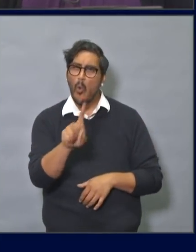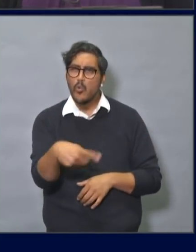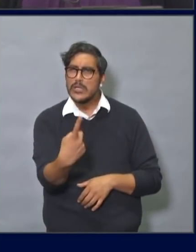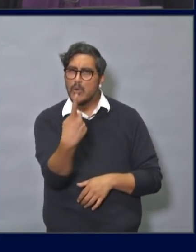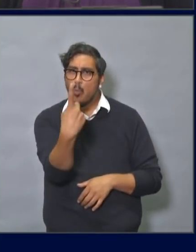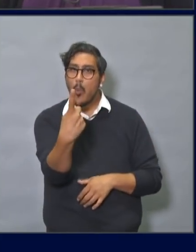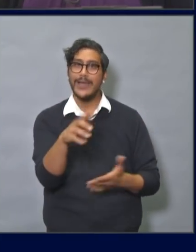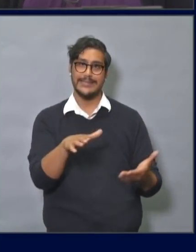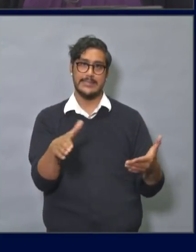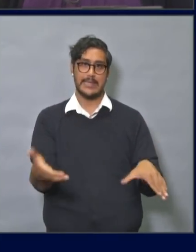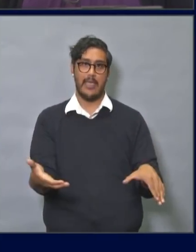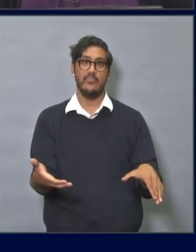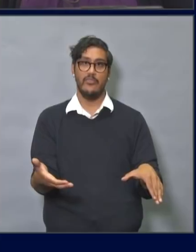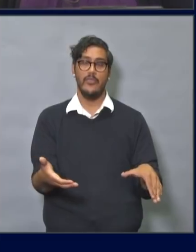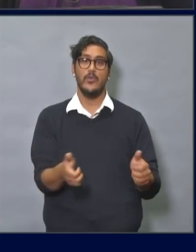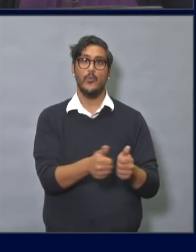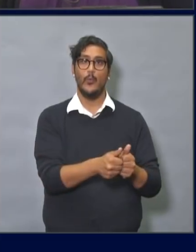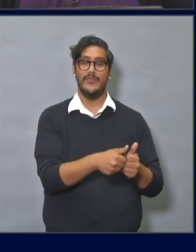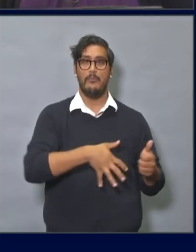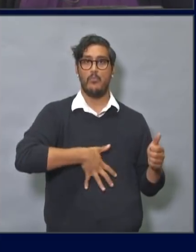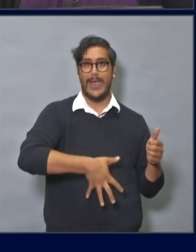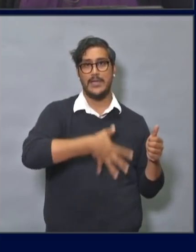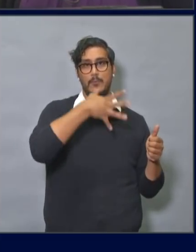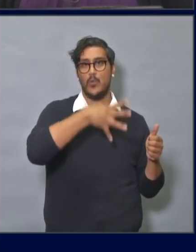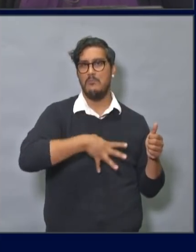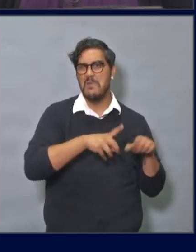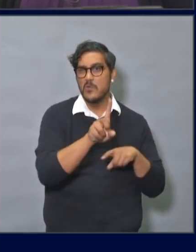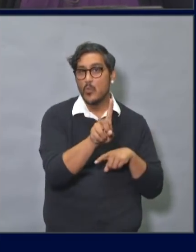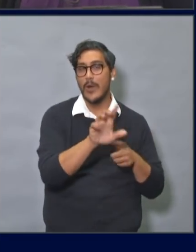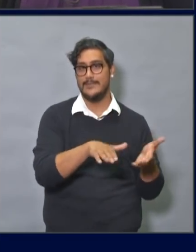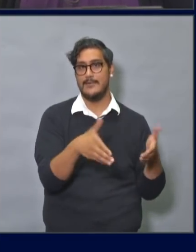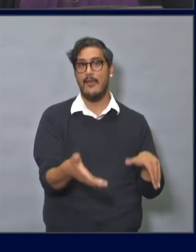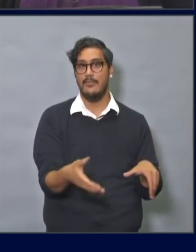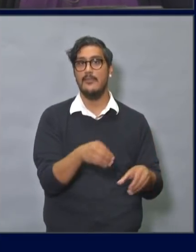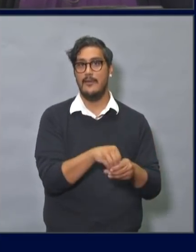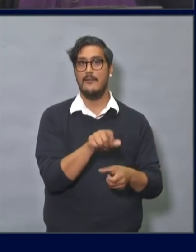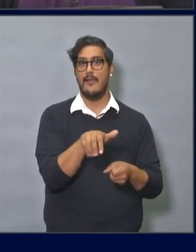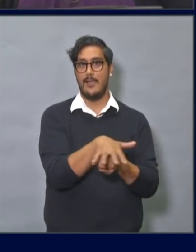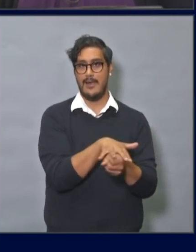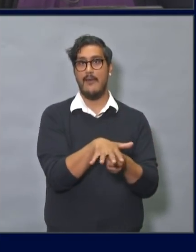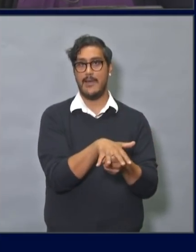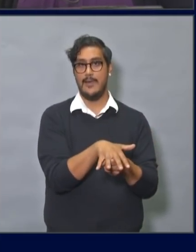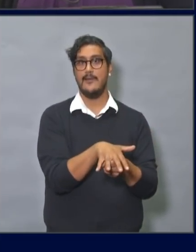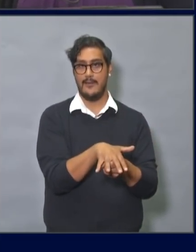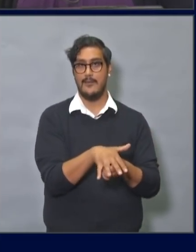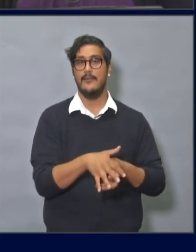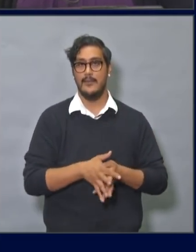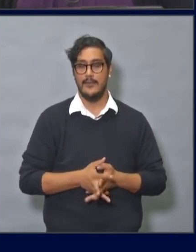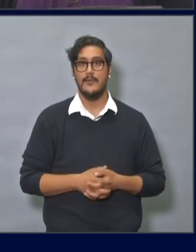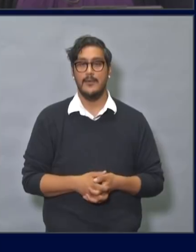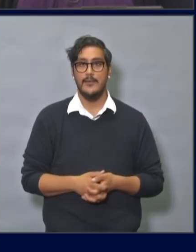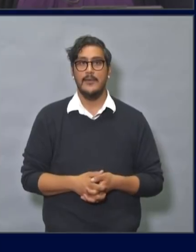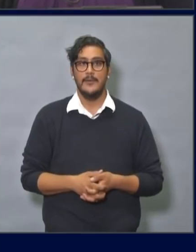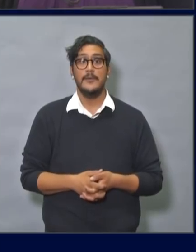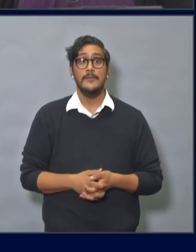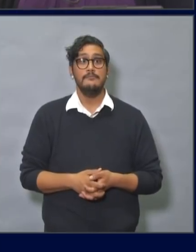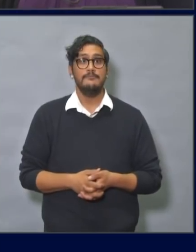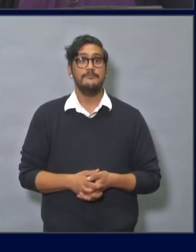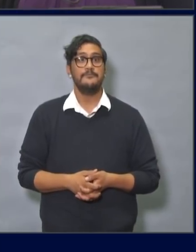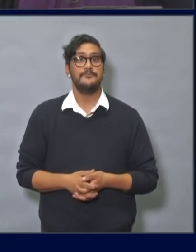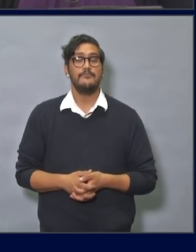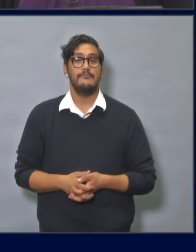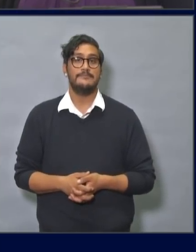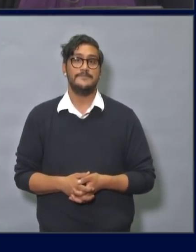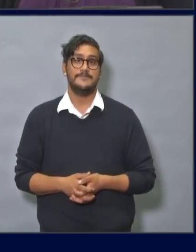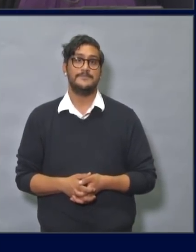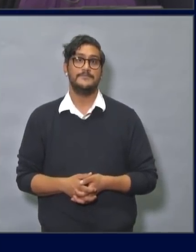de COVID-19 entre mujeres embarazadas en el condado de Los Ángeles. Next slide, please.